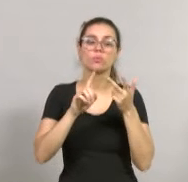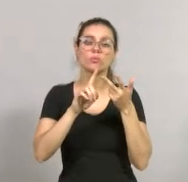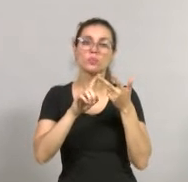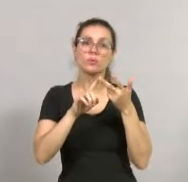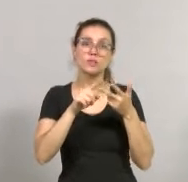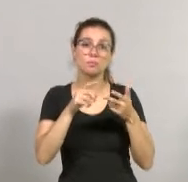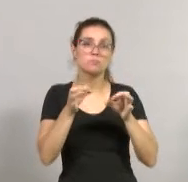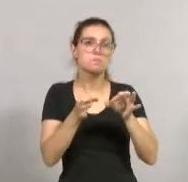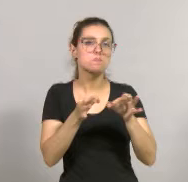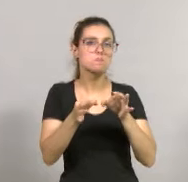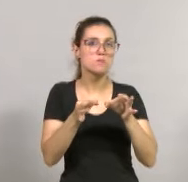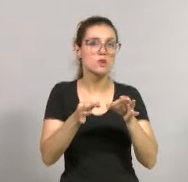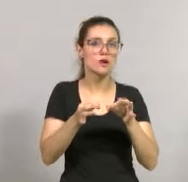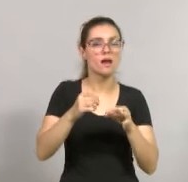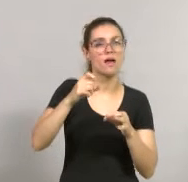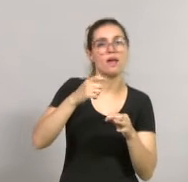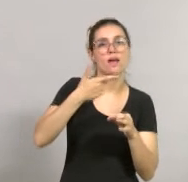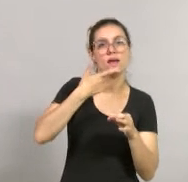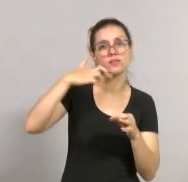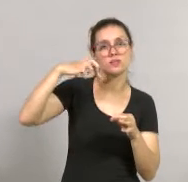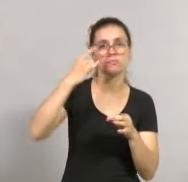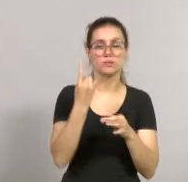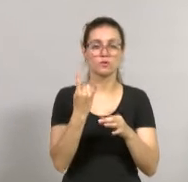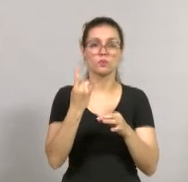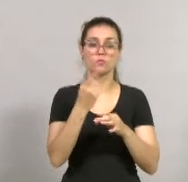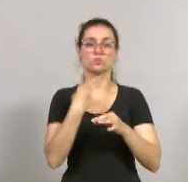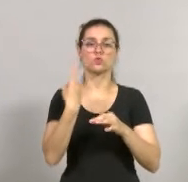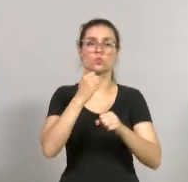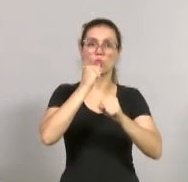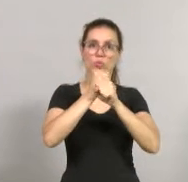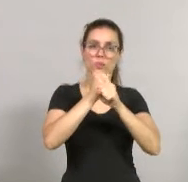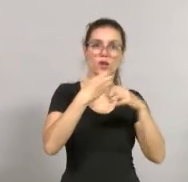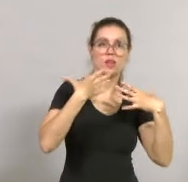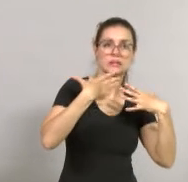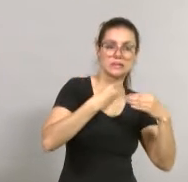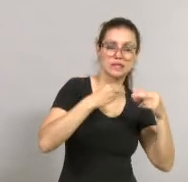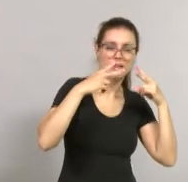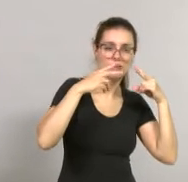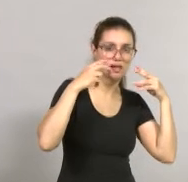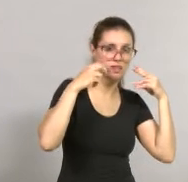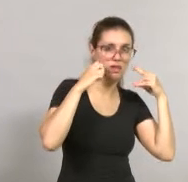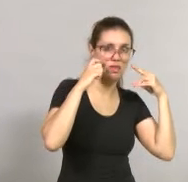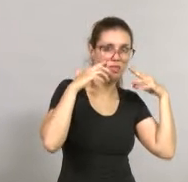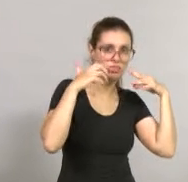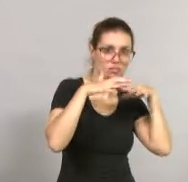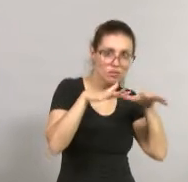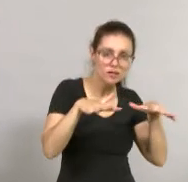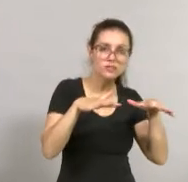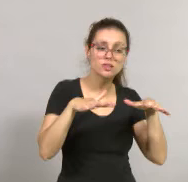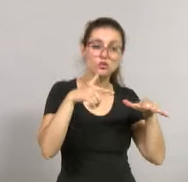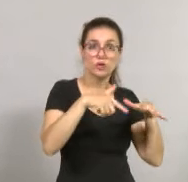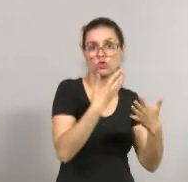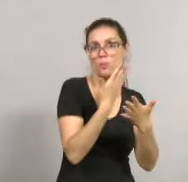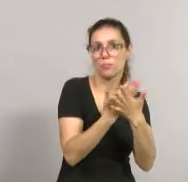un proyecto de la SPU que estuvimos trabajando en conjunto con la Secretaría de Extensión, que lo presentaron justamente